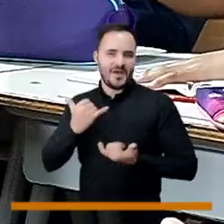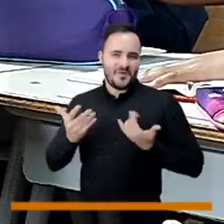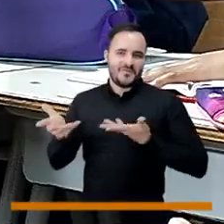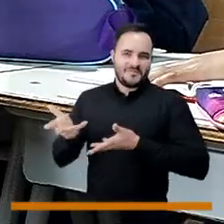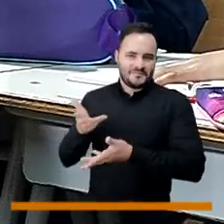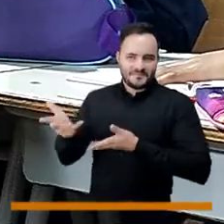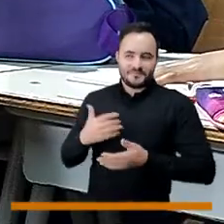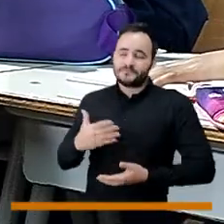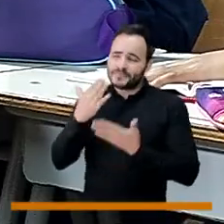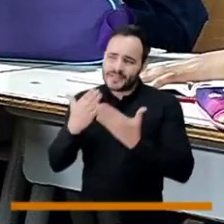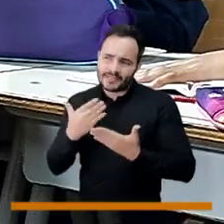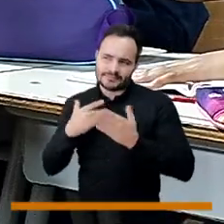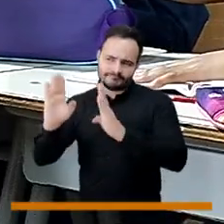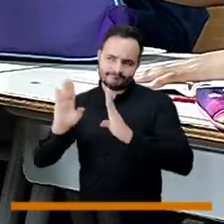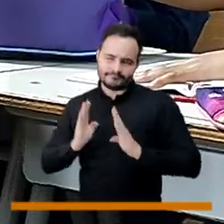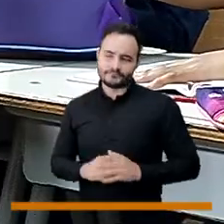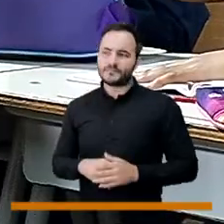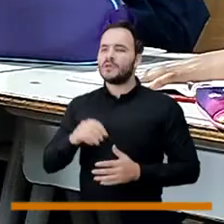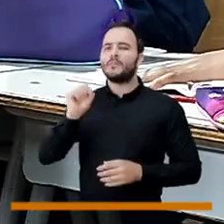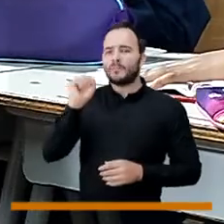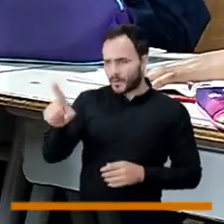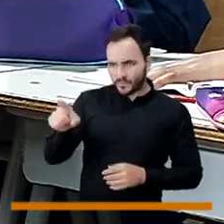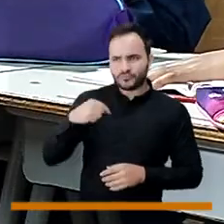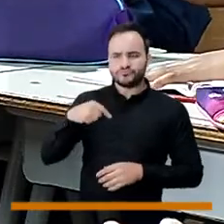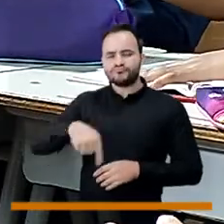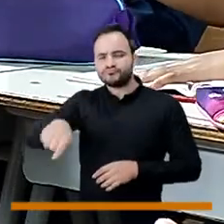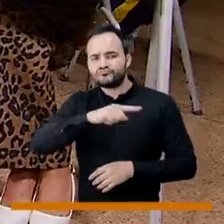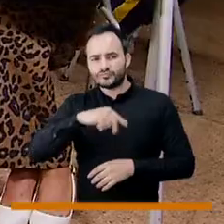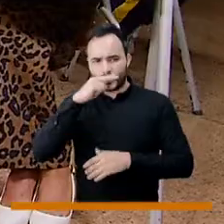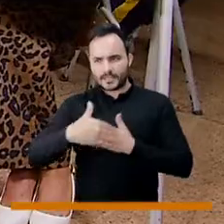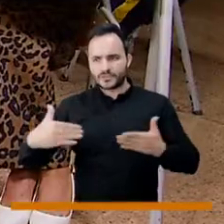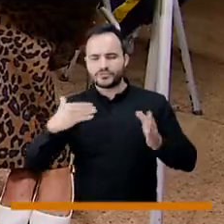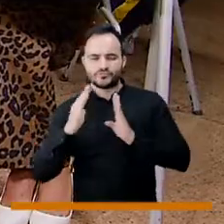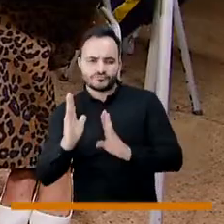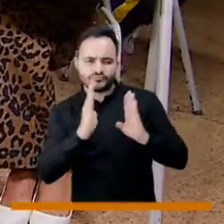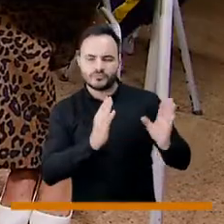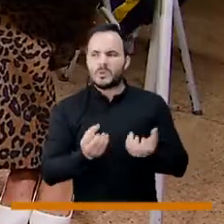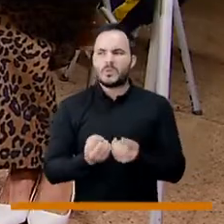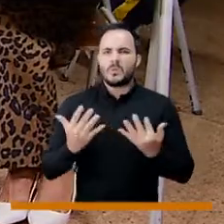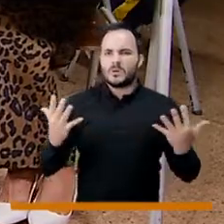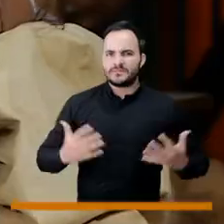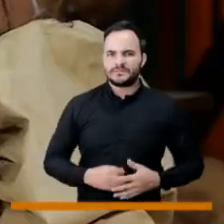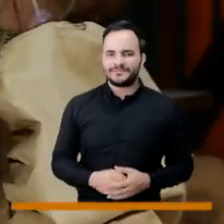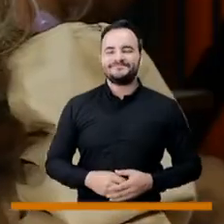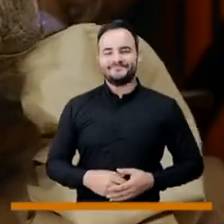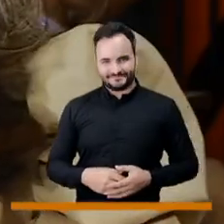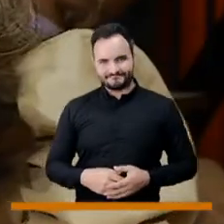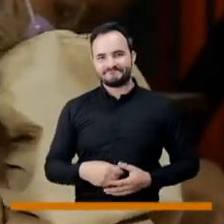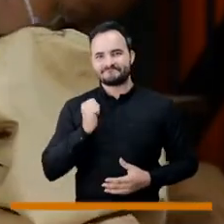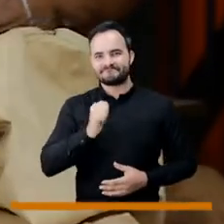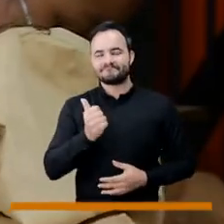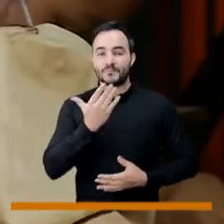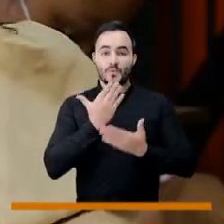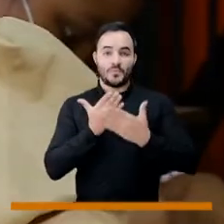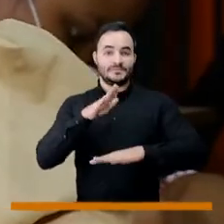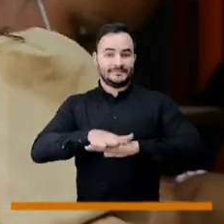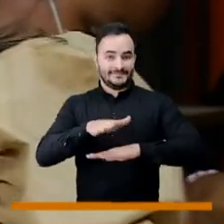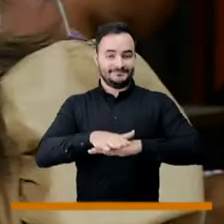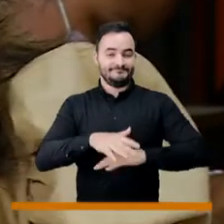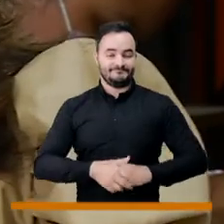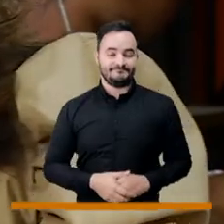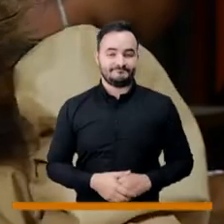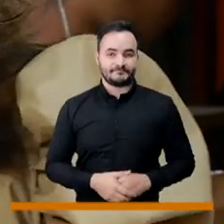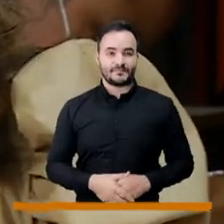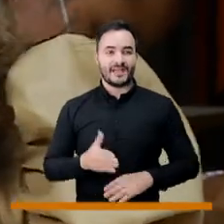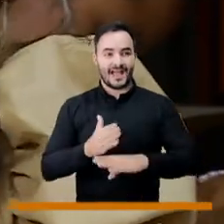recibirnos y cuéntenos cuántos niños tienen en este momento ustedes en su atención bueno muy buenas tardes